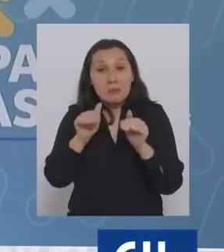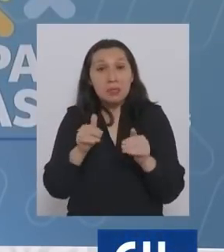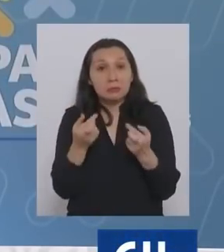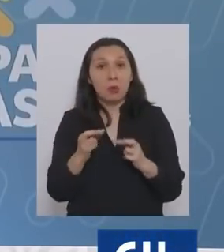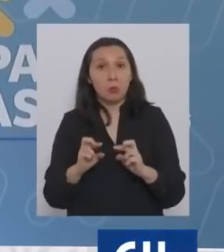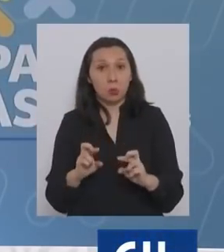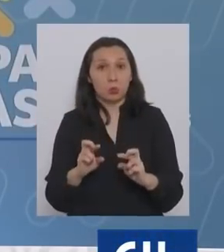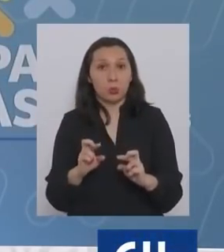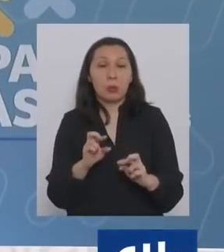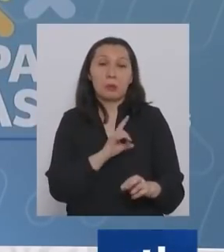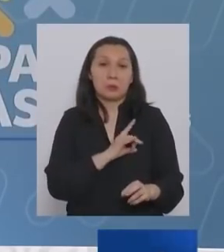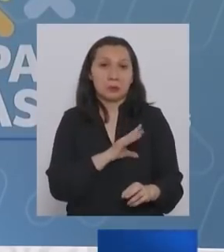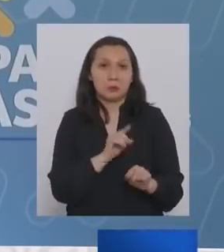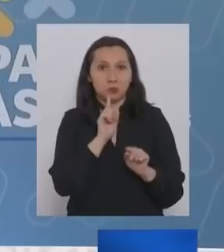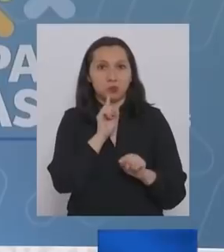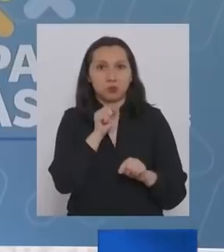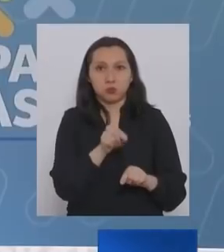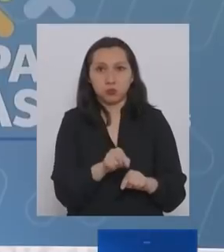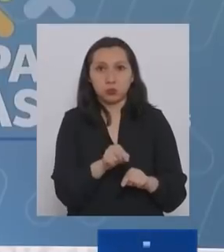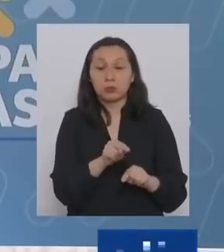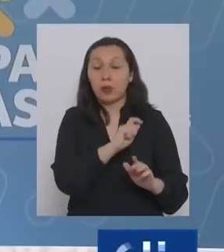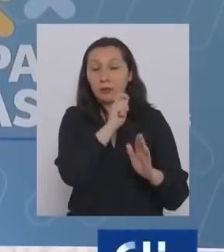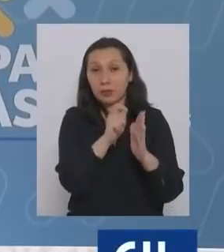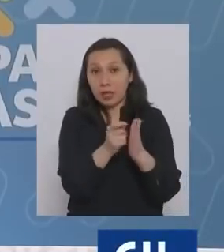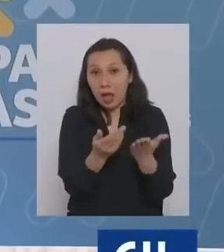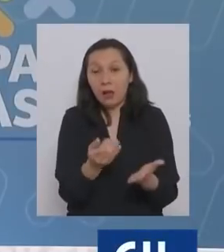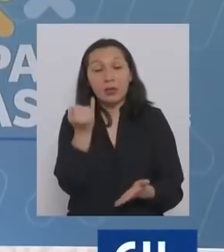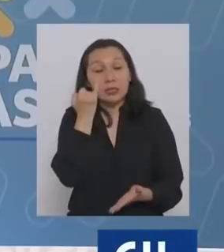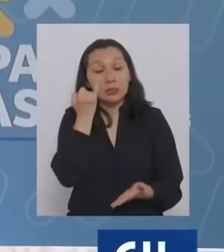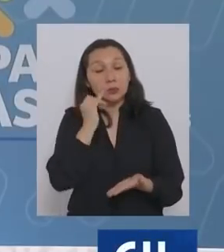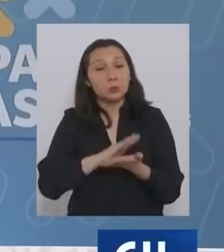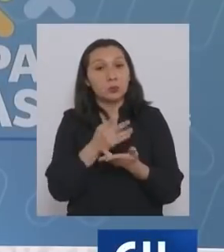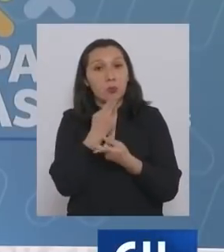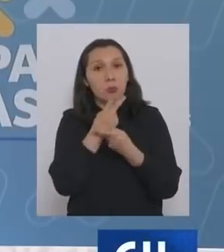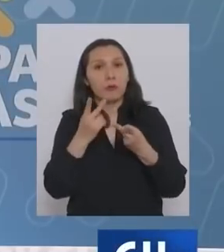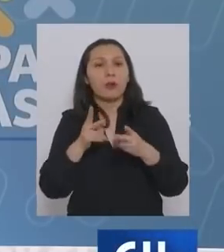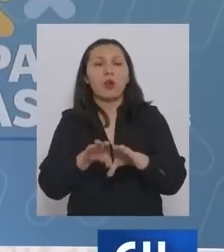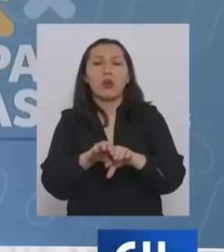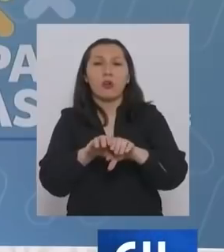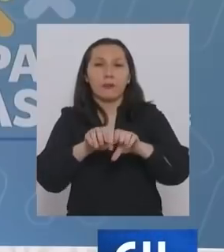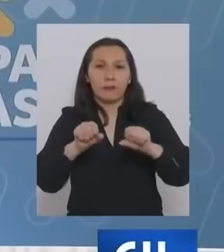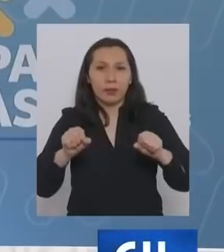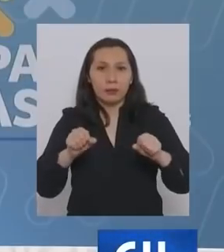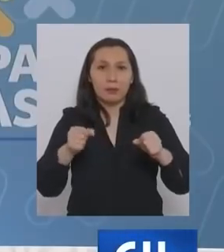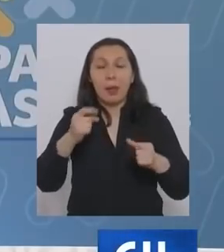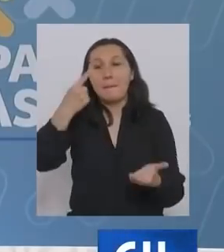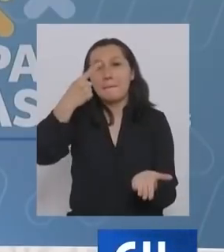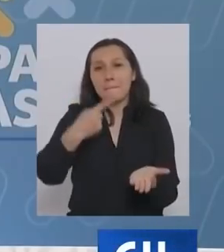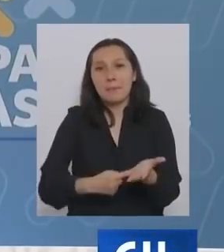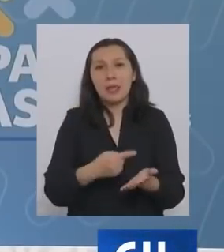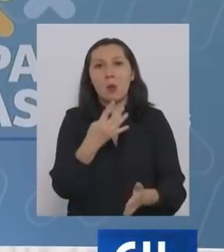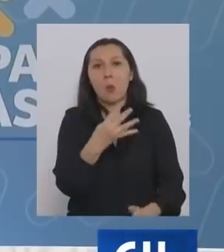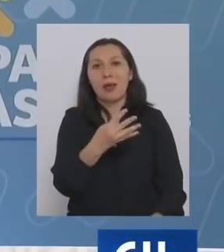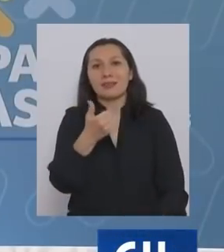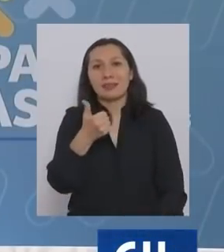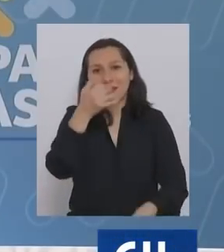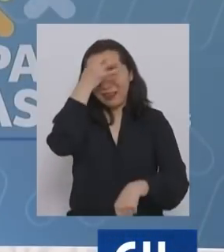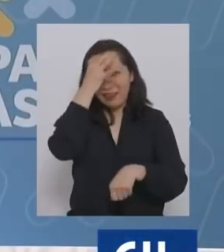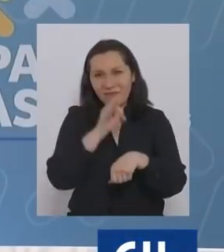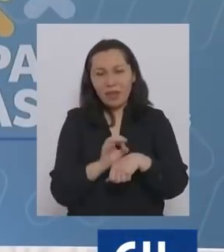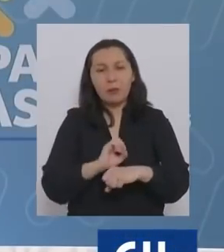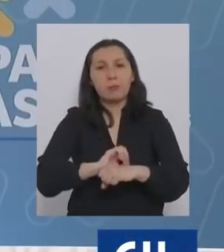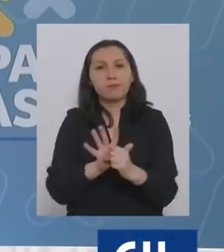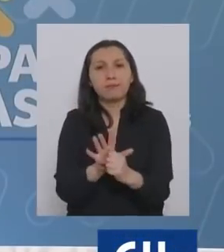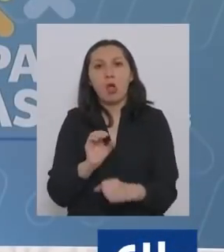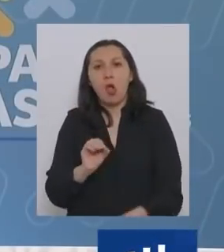oportunidad. Hasta la fecha, el Instituto de Salud Pública ha confirmado 1.046 casos